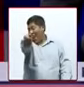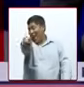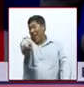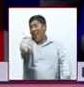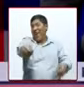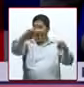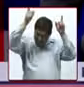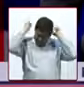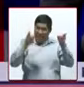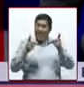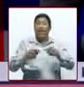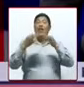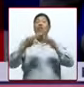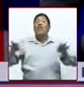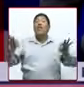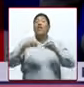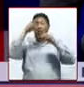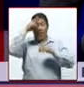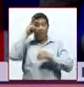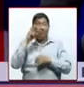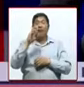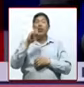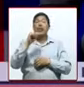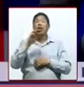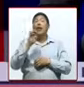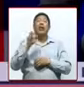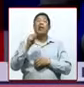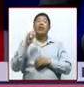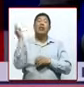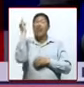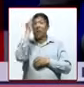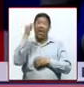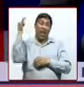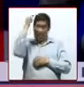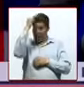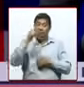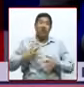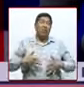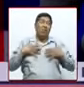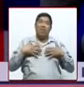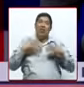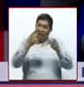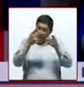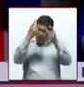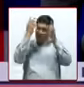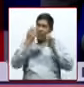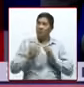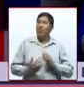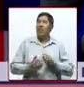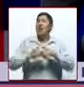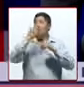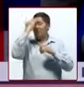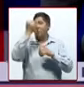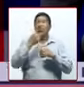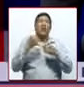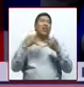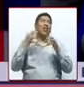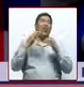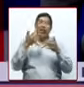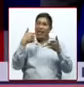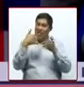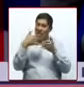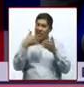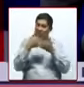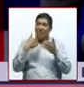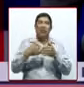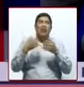se vienen los preparativos para la fiesta de la Virgen del Carmen. Alegría, aquí que se va a vivir en la red de San Julio, porque se siente, se